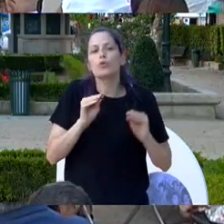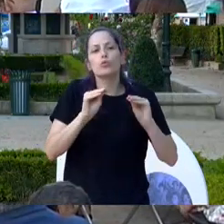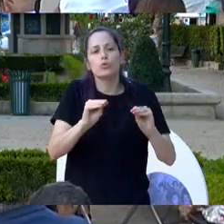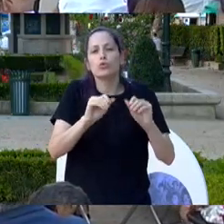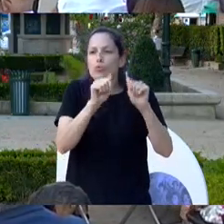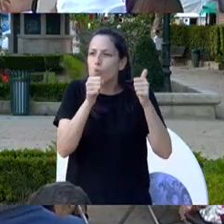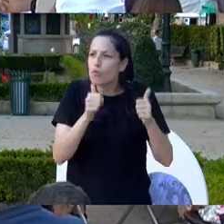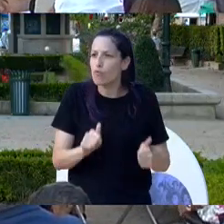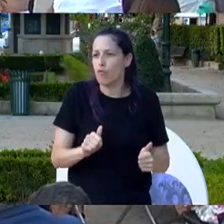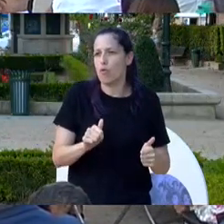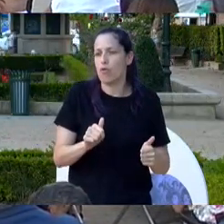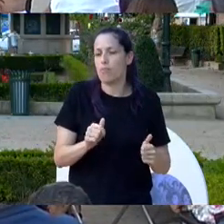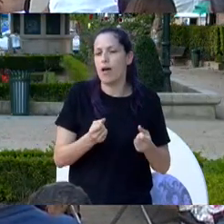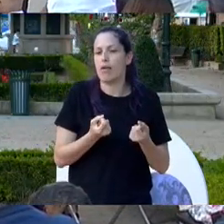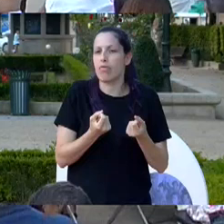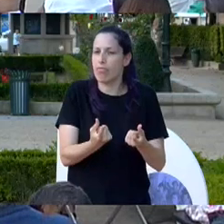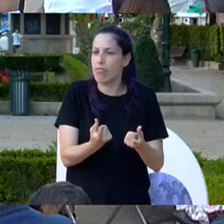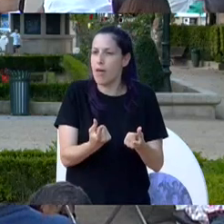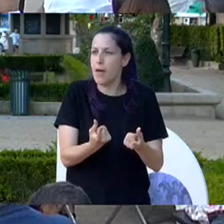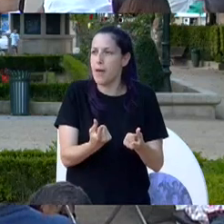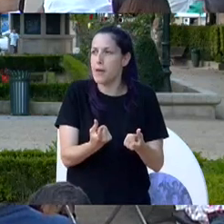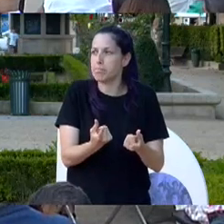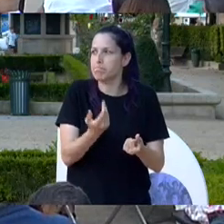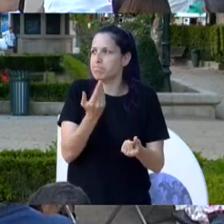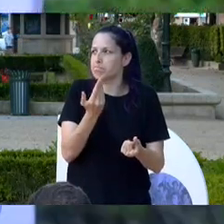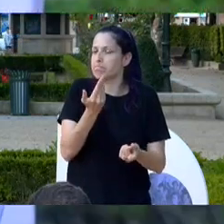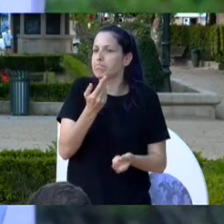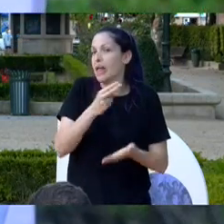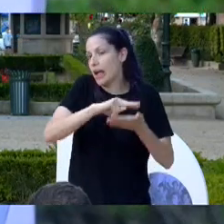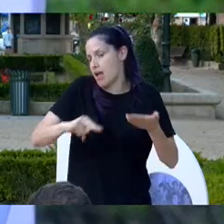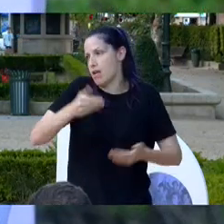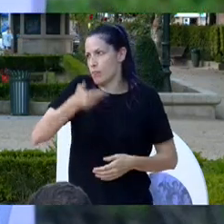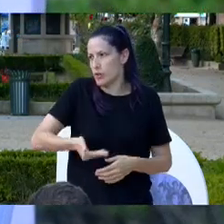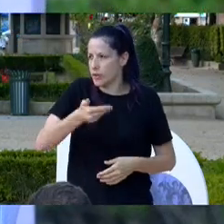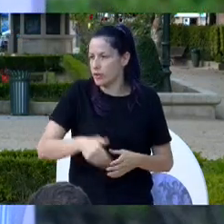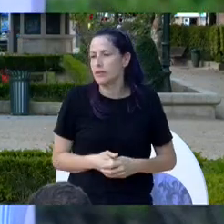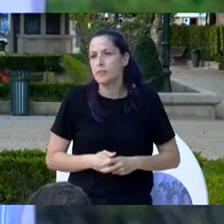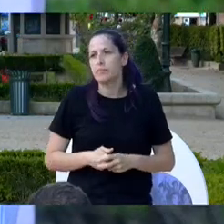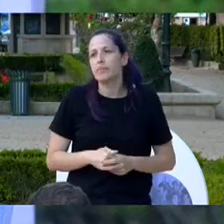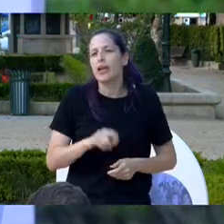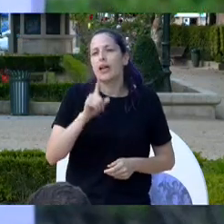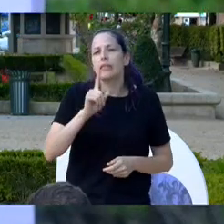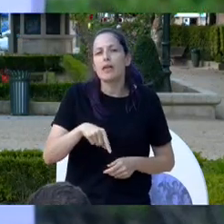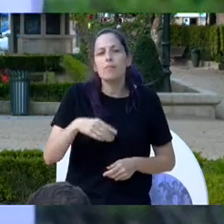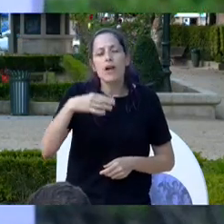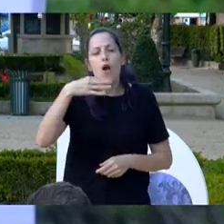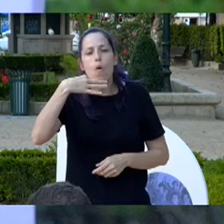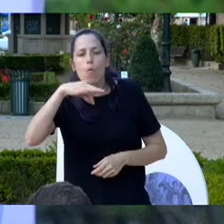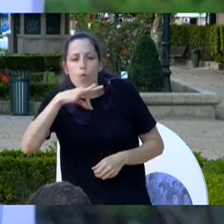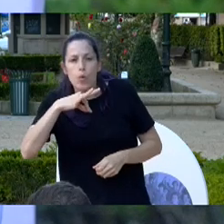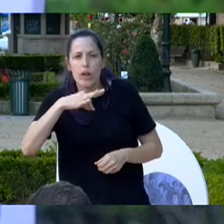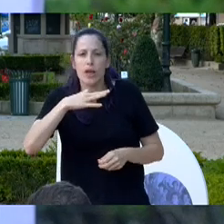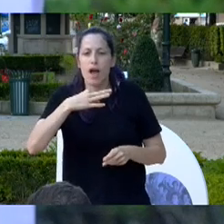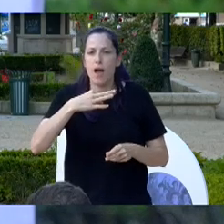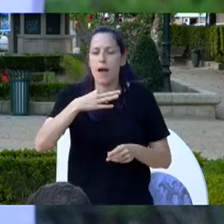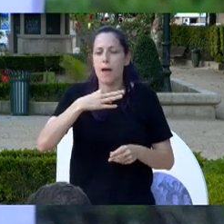rapaces se criaran no entorno galego. E eu o único que comentaría, se acaso, que a única participación política que ten,